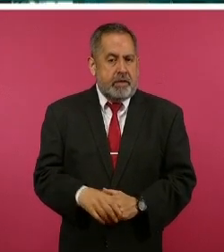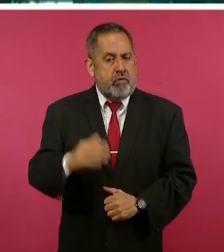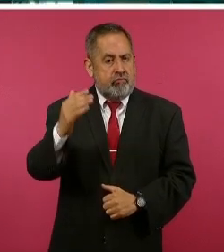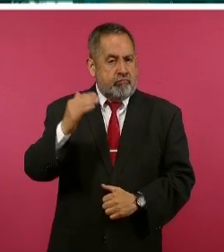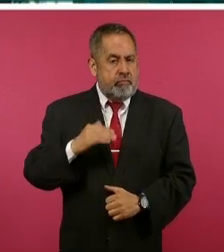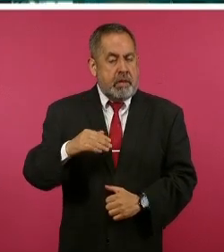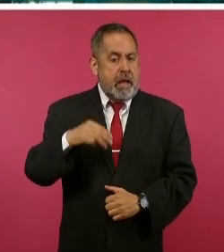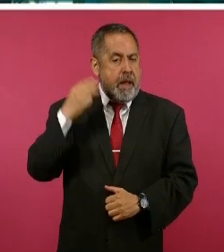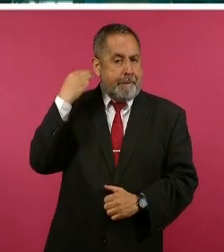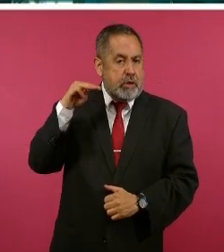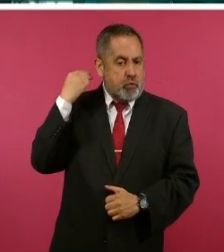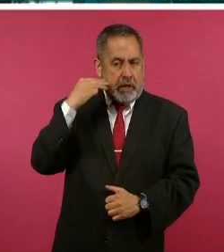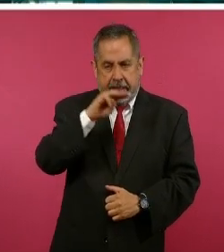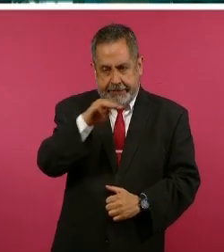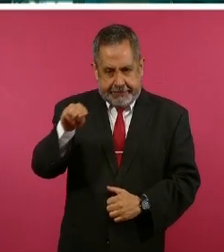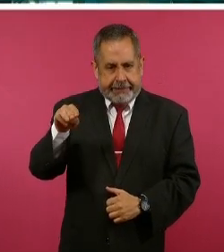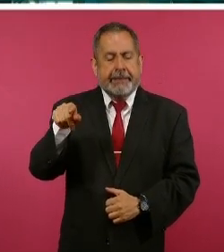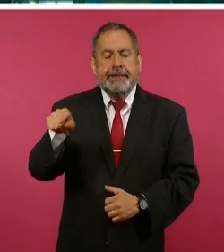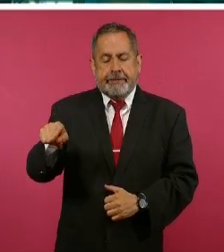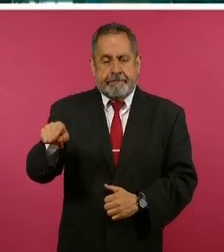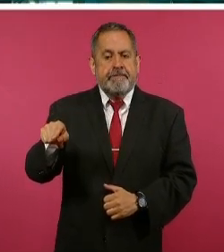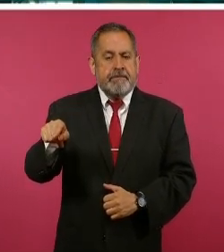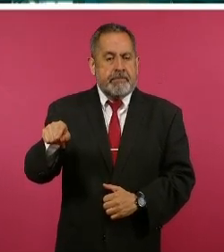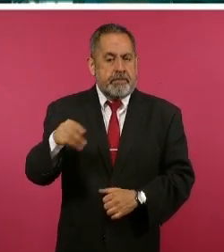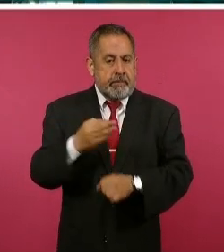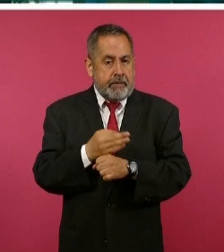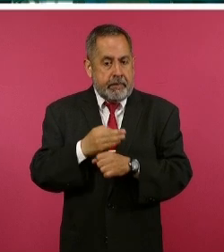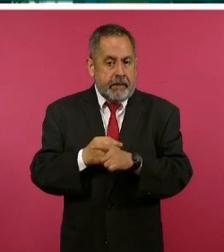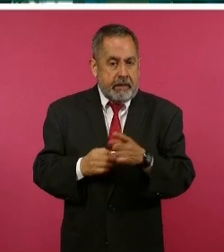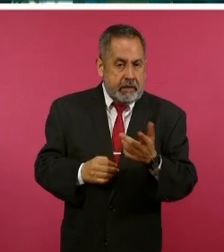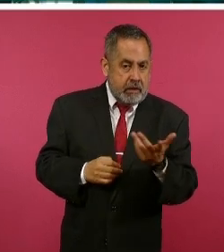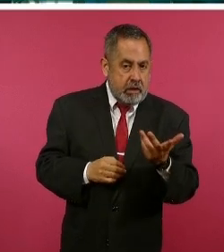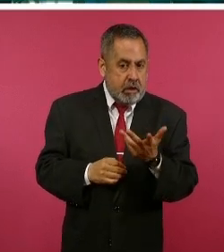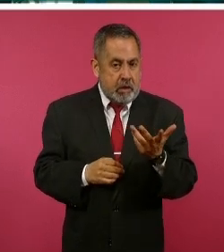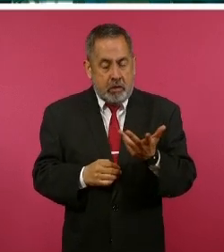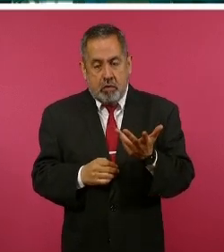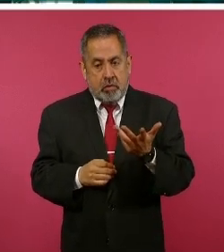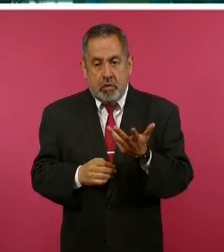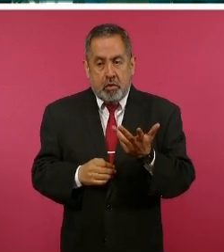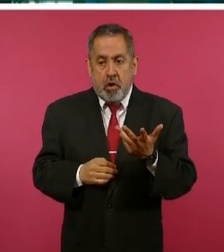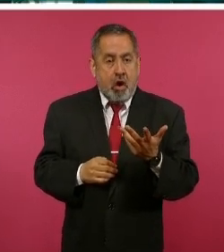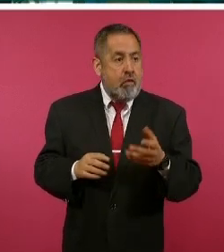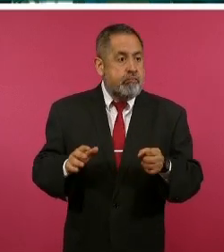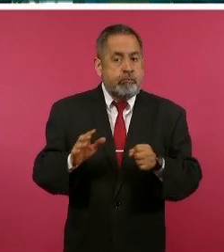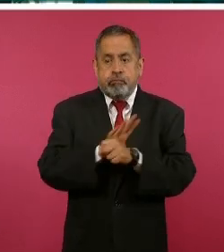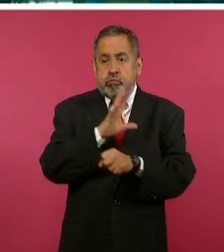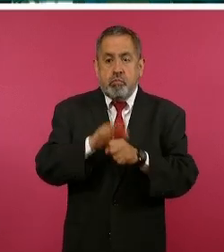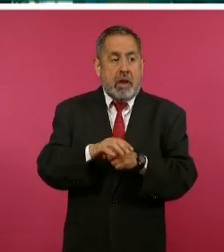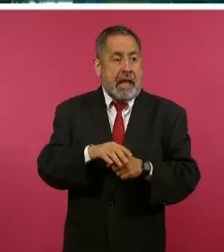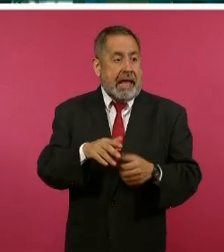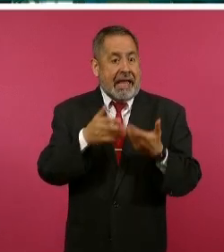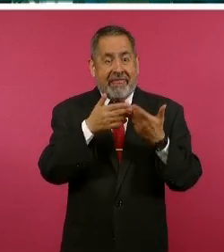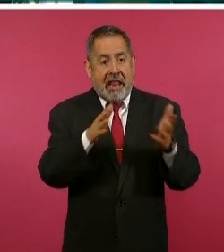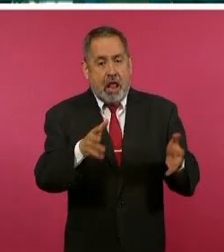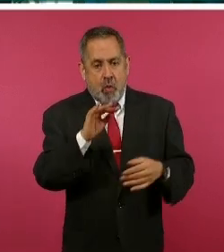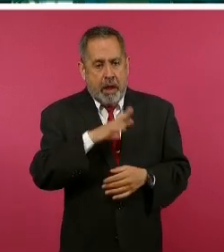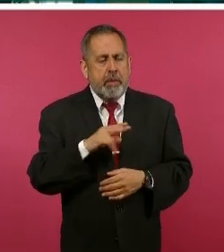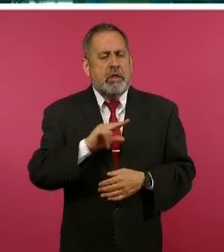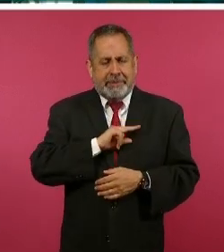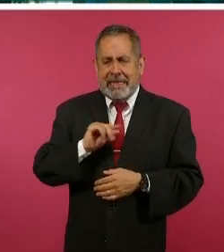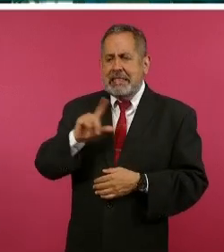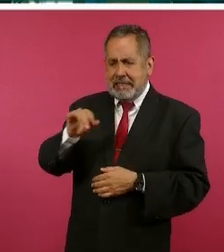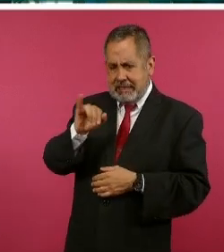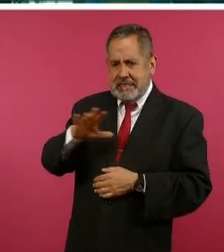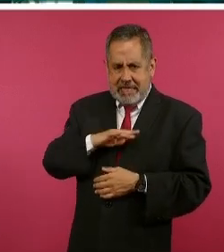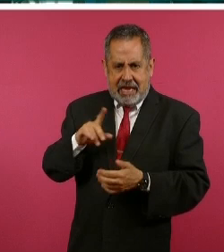estado de Michoacán. Aquí en este momento no tuvimos, no salimos a la cobertura de médicos generales, pero sí de especialistas, y